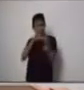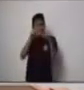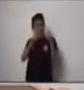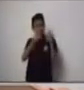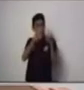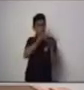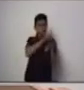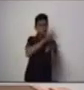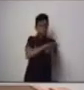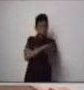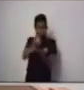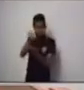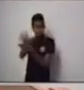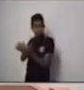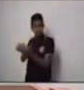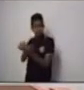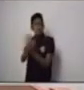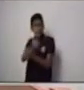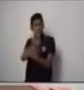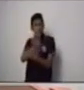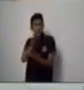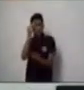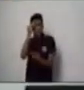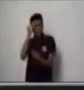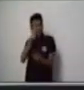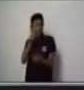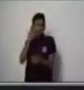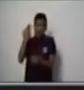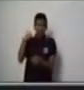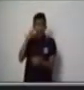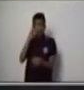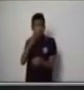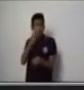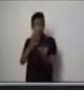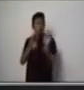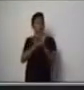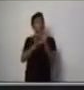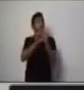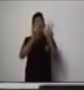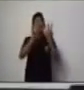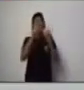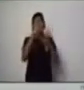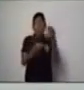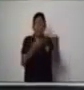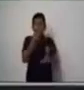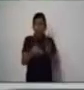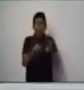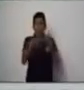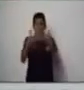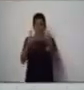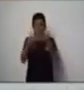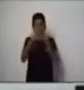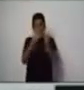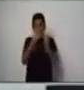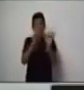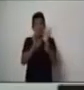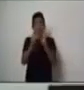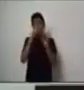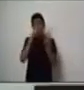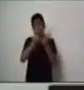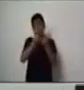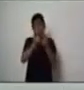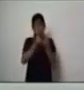imágenes se nos hacen conocidas. Las hemos visto en los mercados de nuestras comunidades. Acá